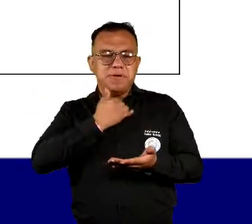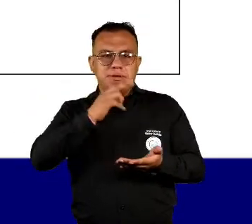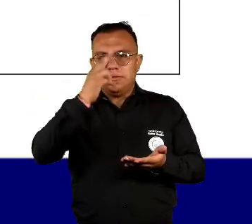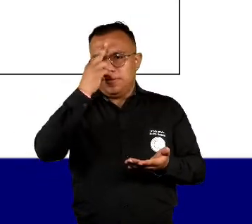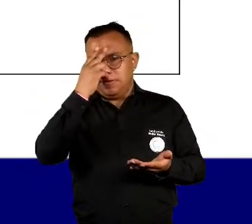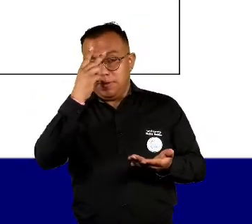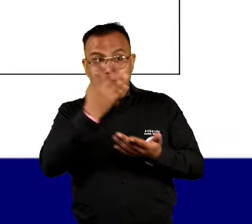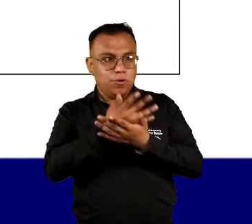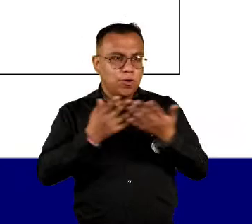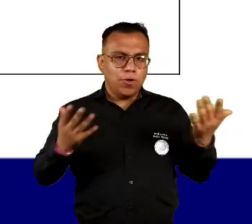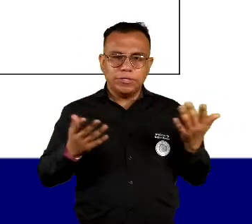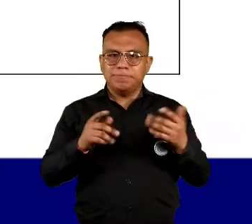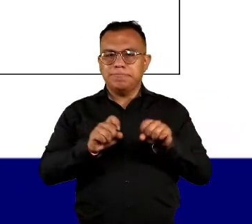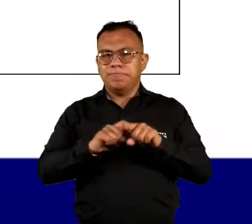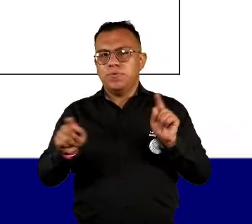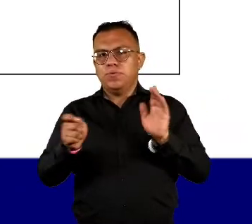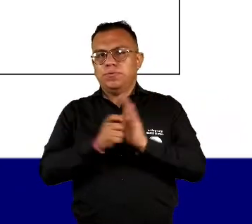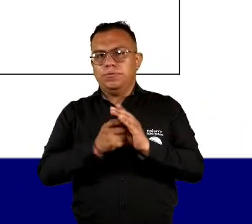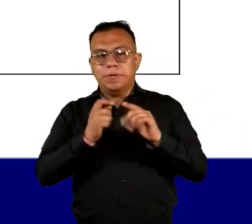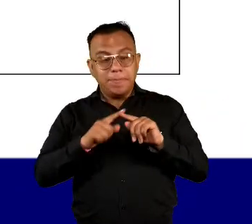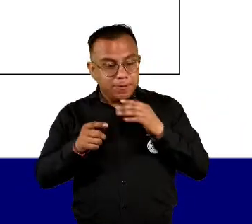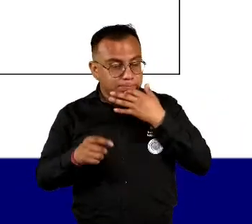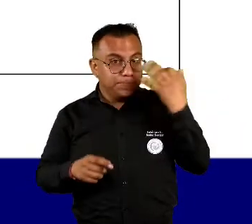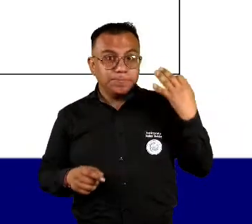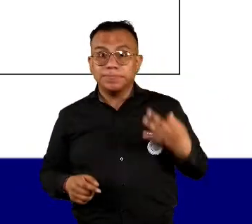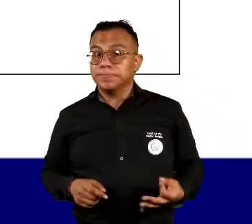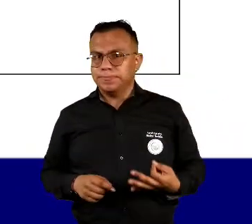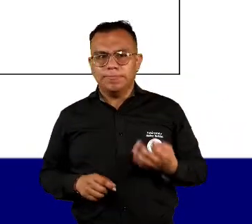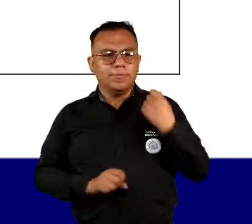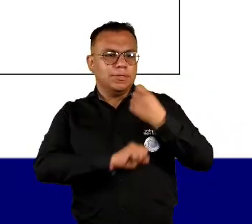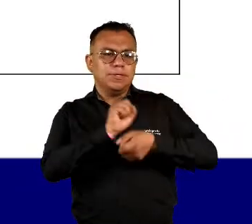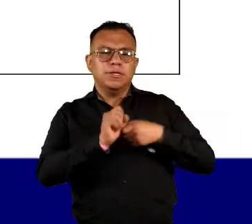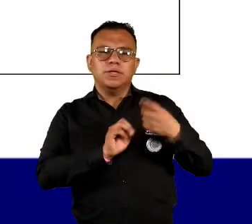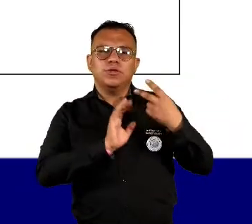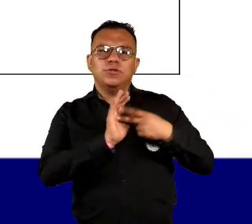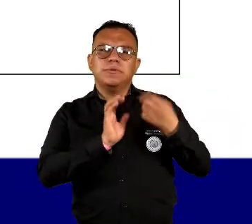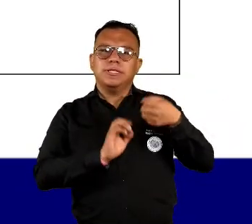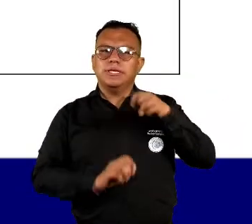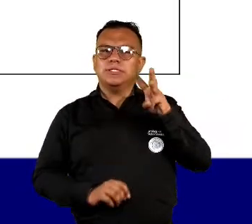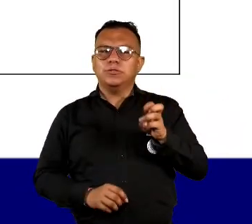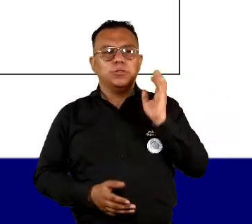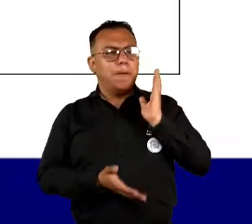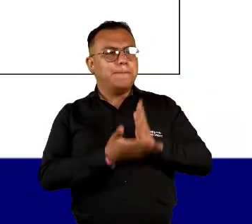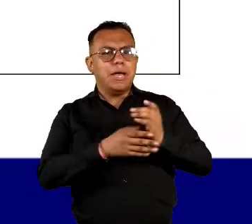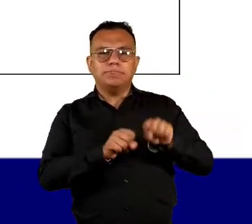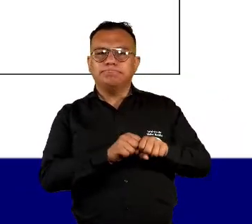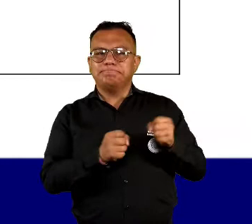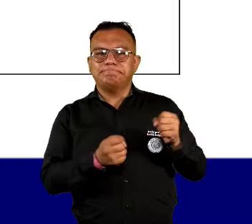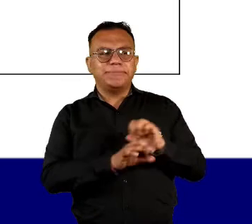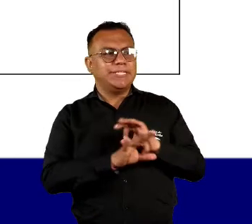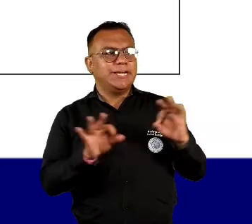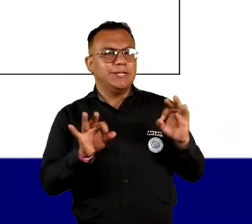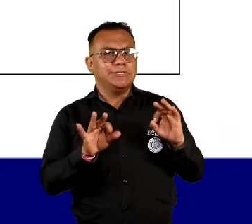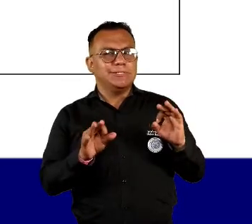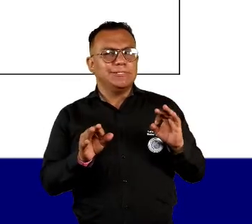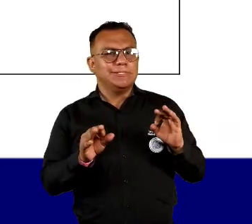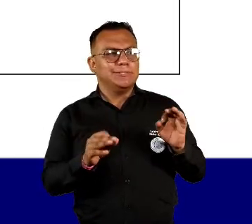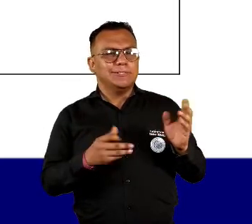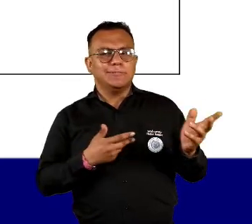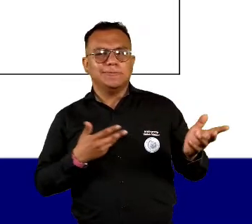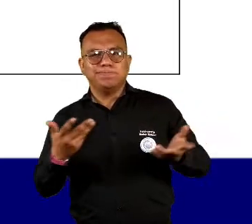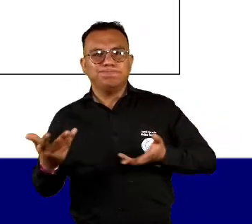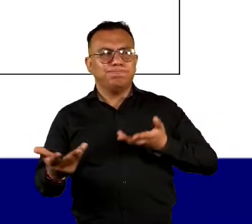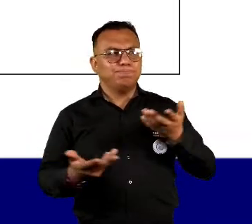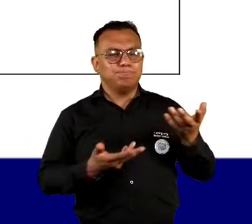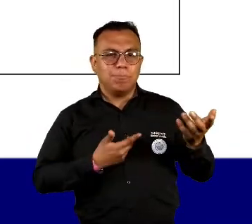nuestros estudios quebró literalmente quebró en el año 2018 entonces empezamos a diagramar y ver